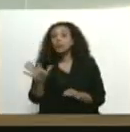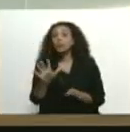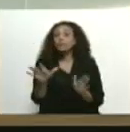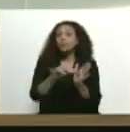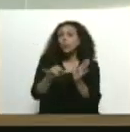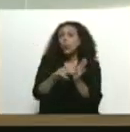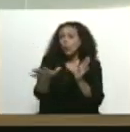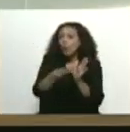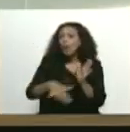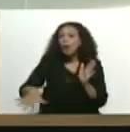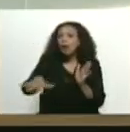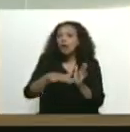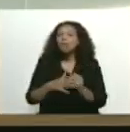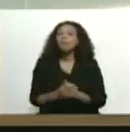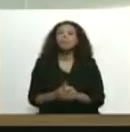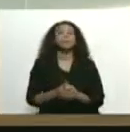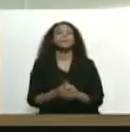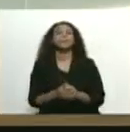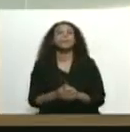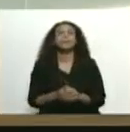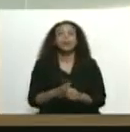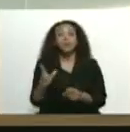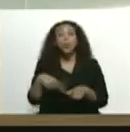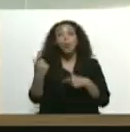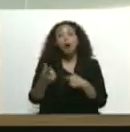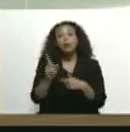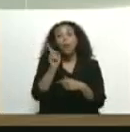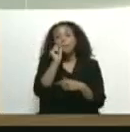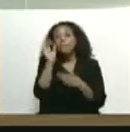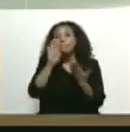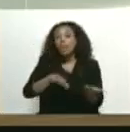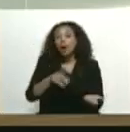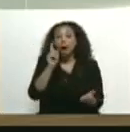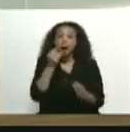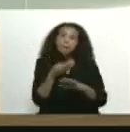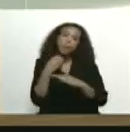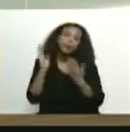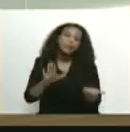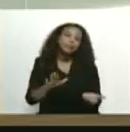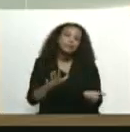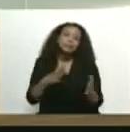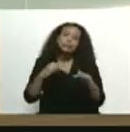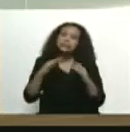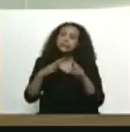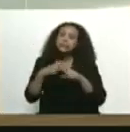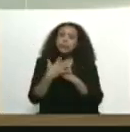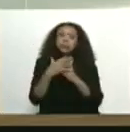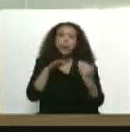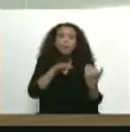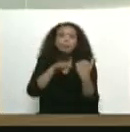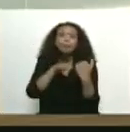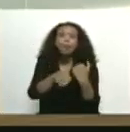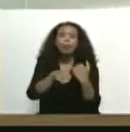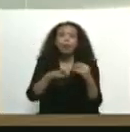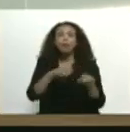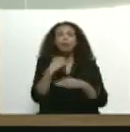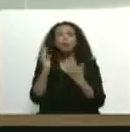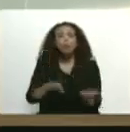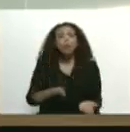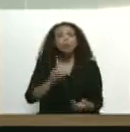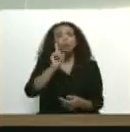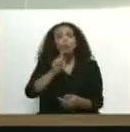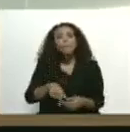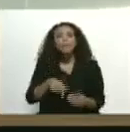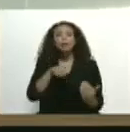Tocópero. Y después, cuando mi padre murió en un lamentable accidente de tránsito, murió también en